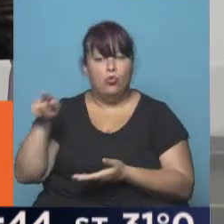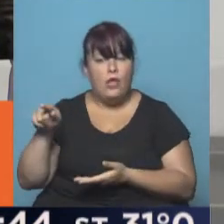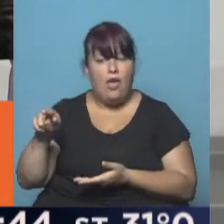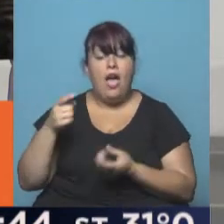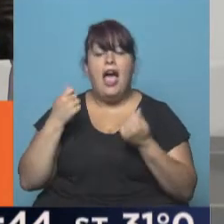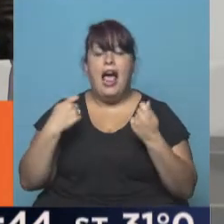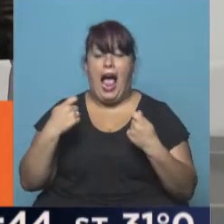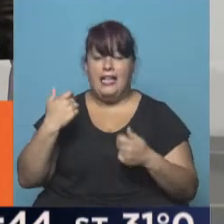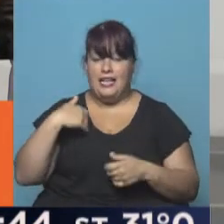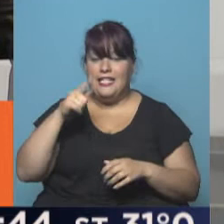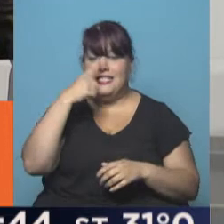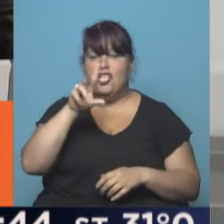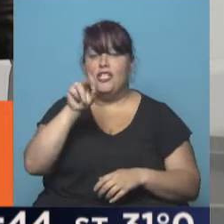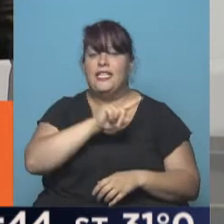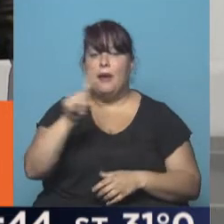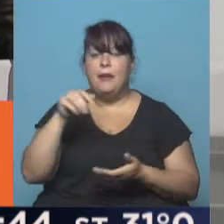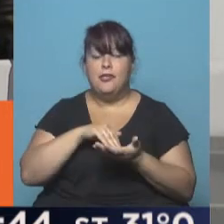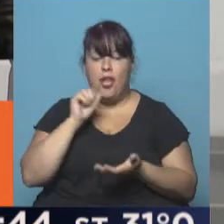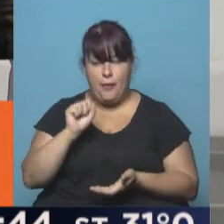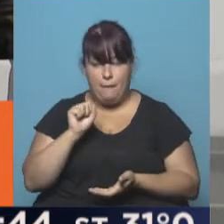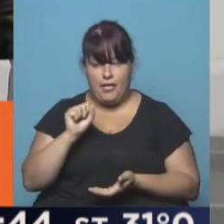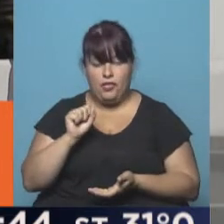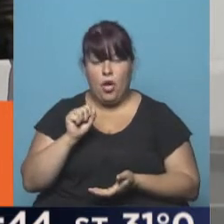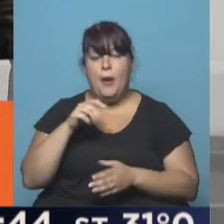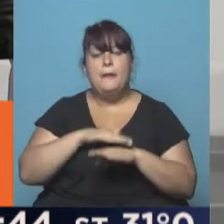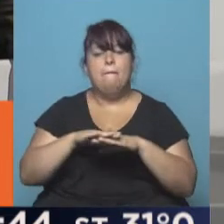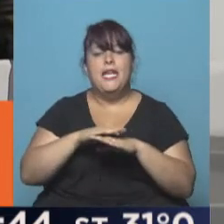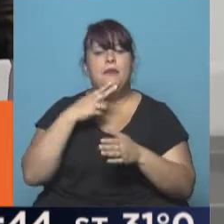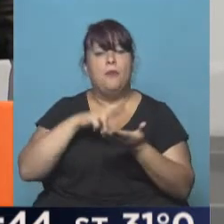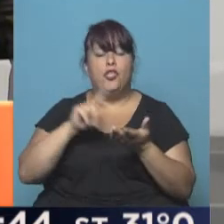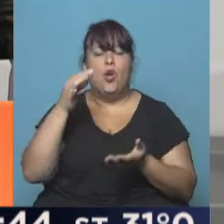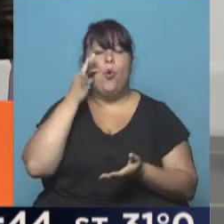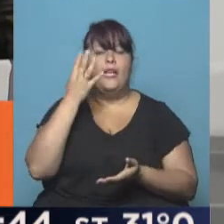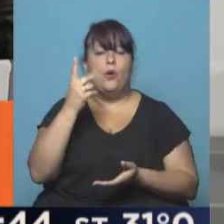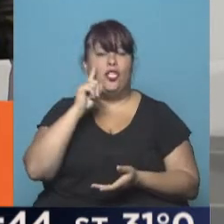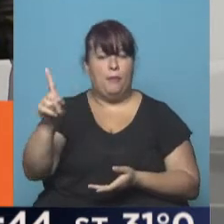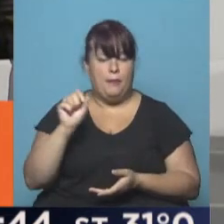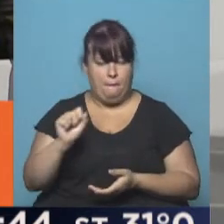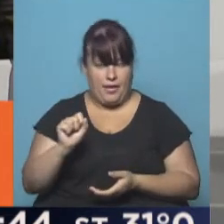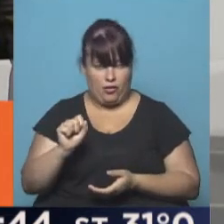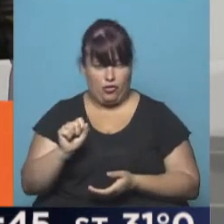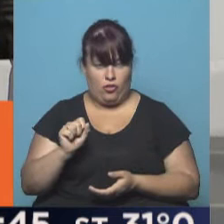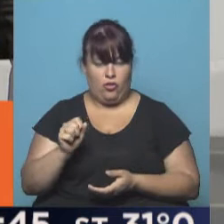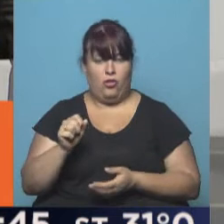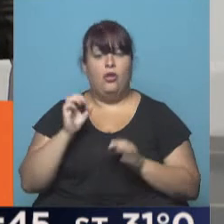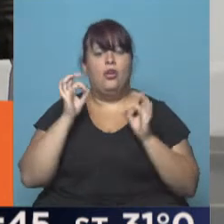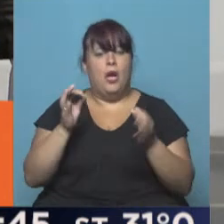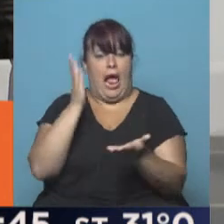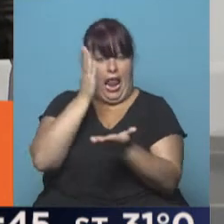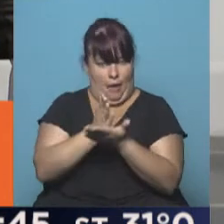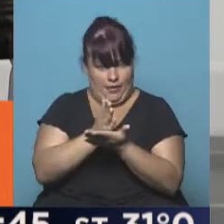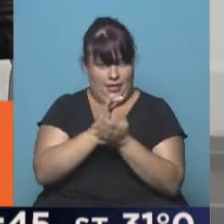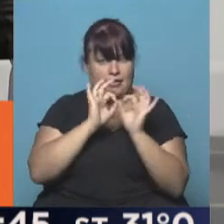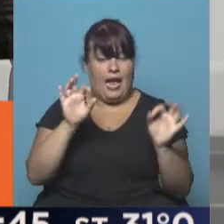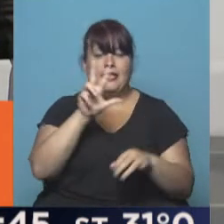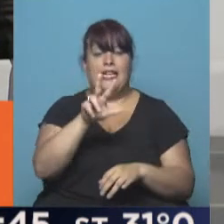le costaba al país unos 130.000 millones de pesos con un mínimo no imponible de 44.000 pesos. Se llegó a un punto medio, que